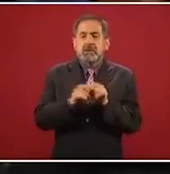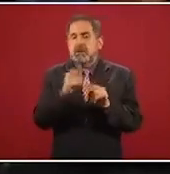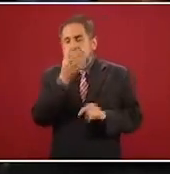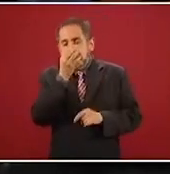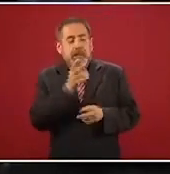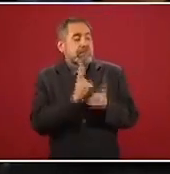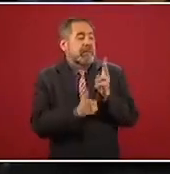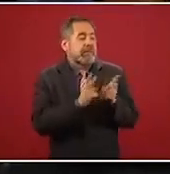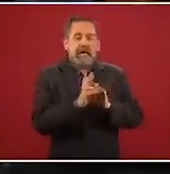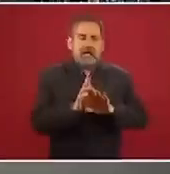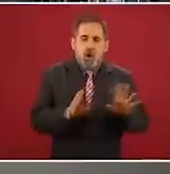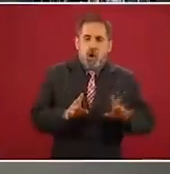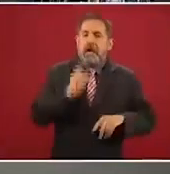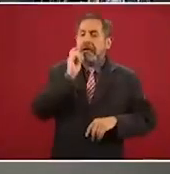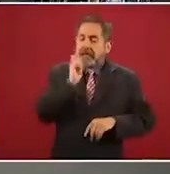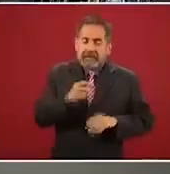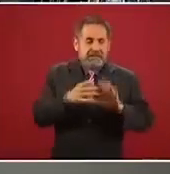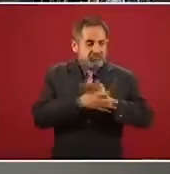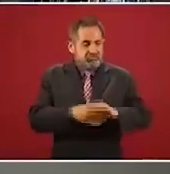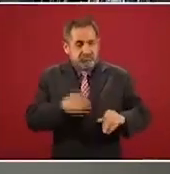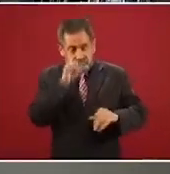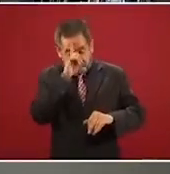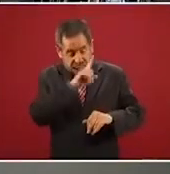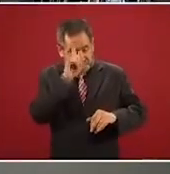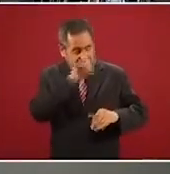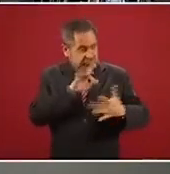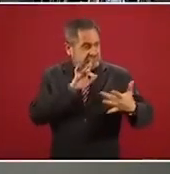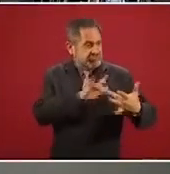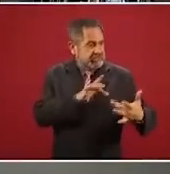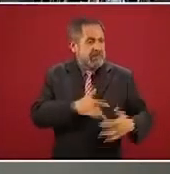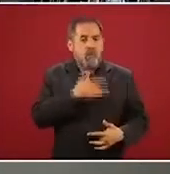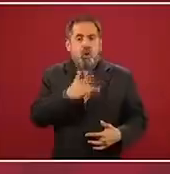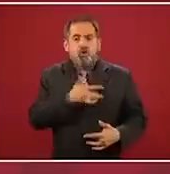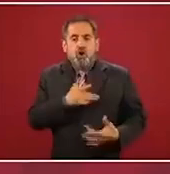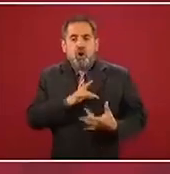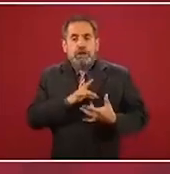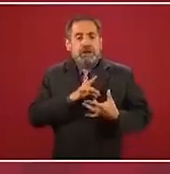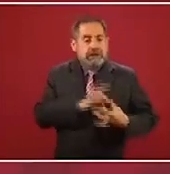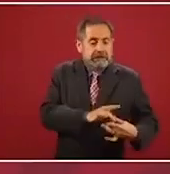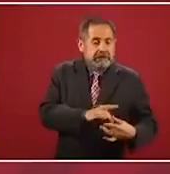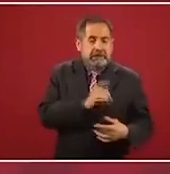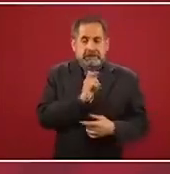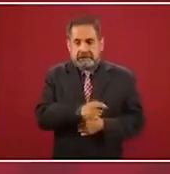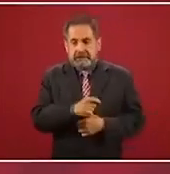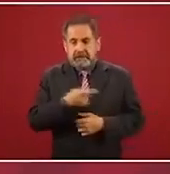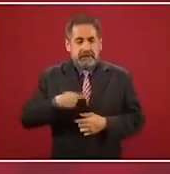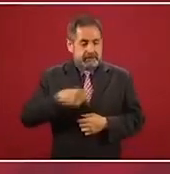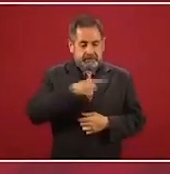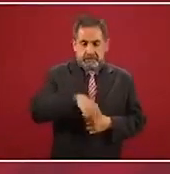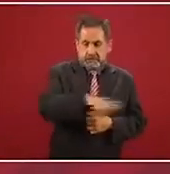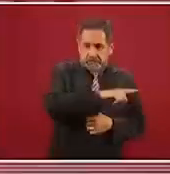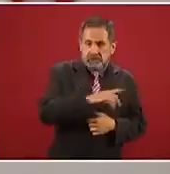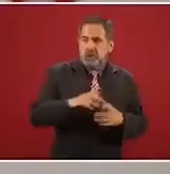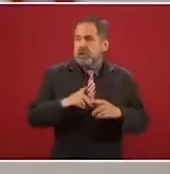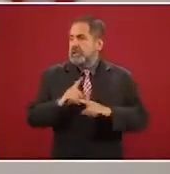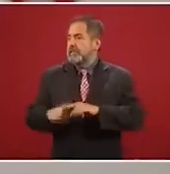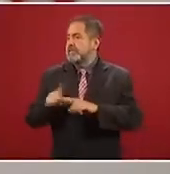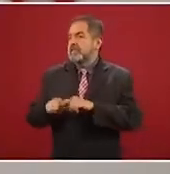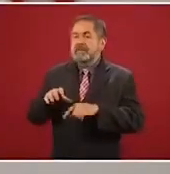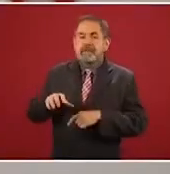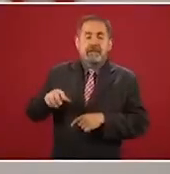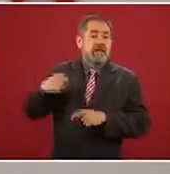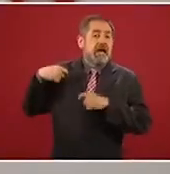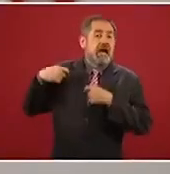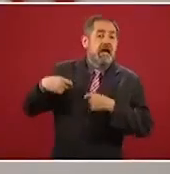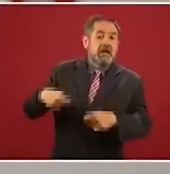conversar, sino finalmente está en un aspecto de conexión emocional entre las personas, entre distintas